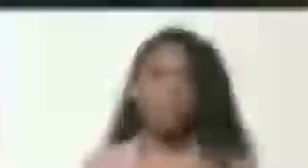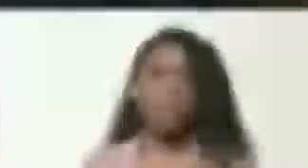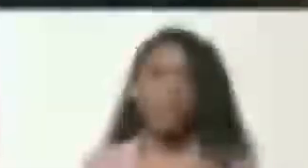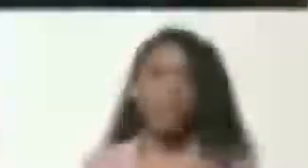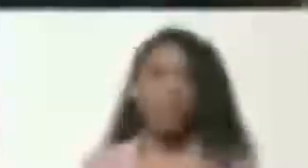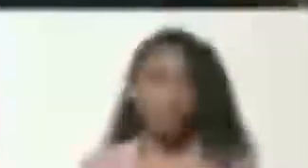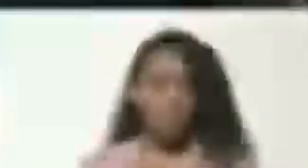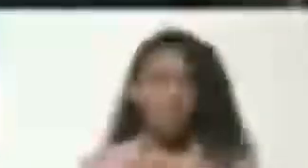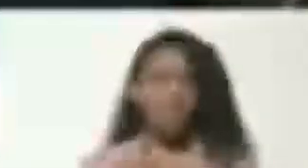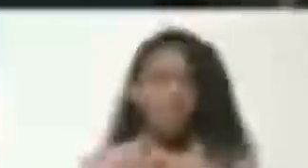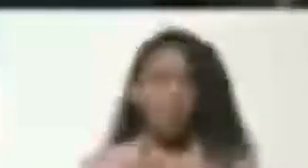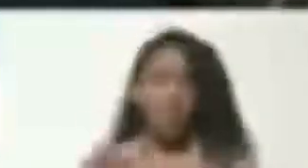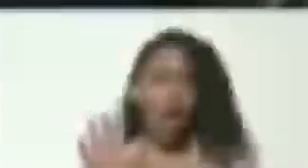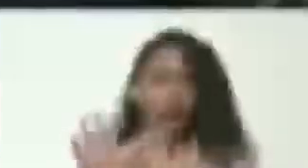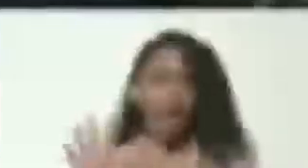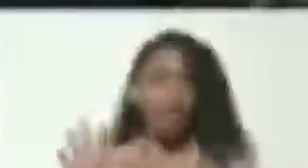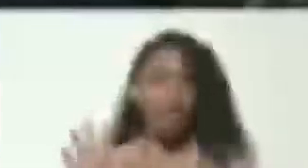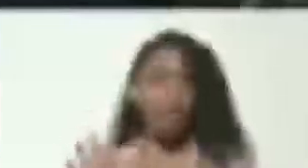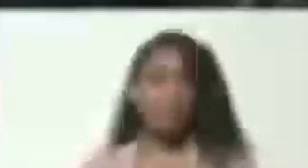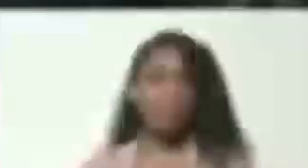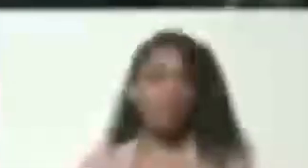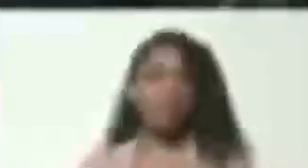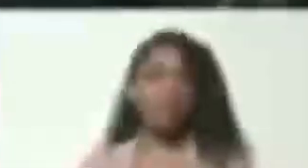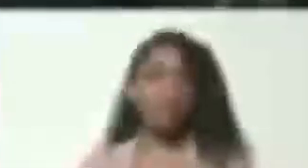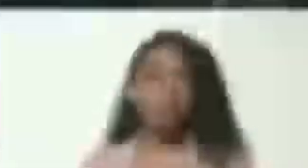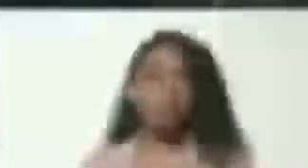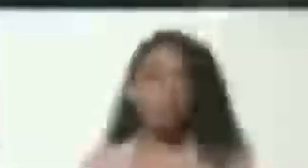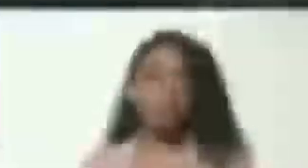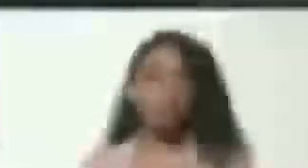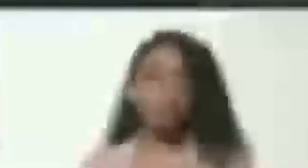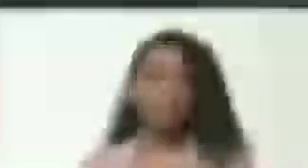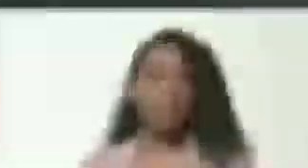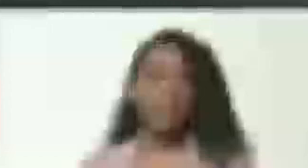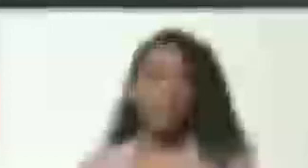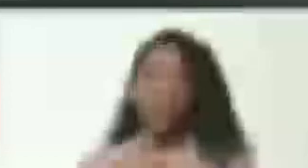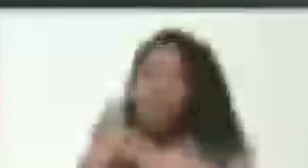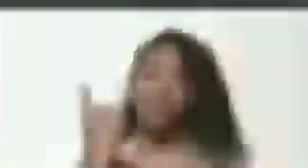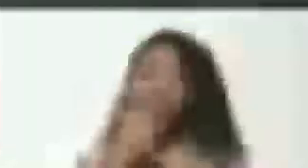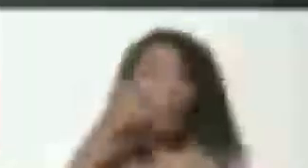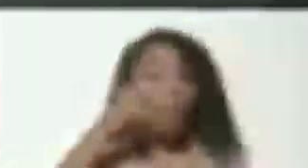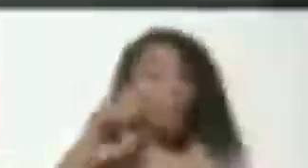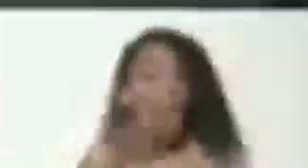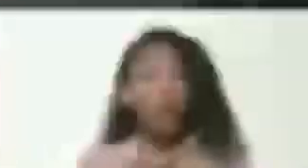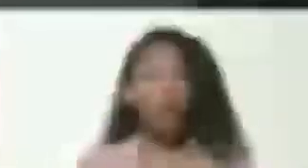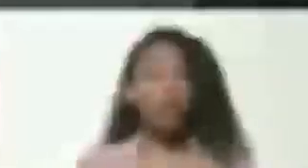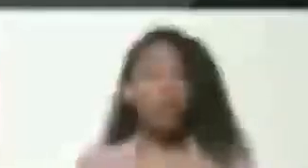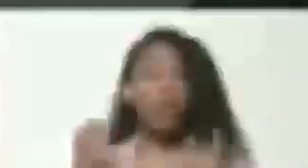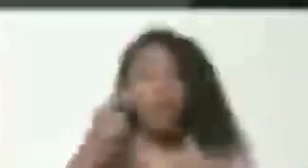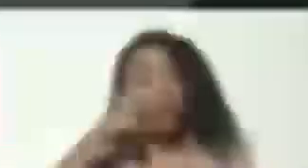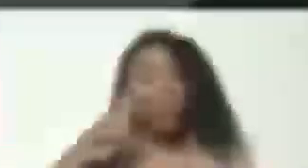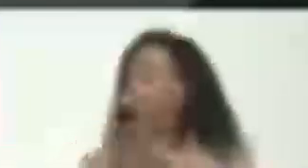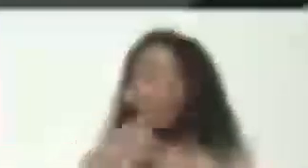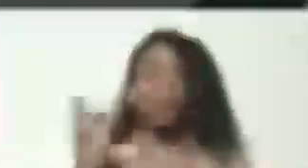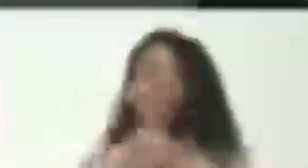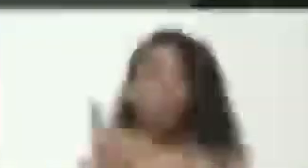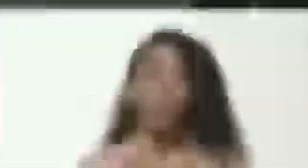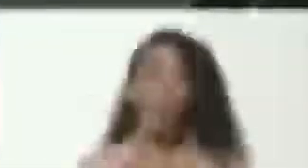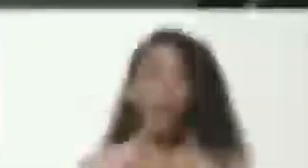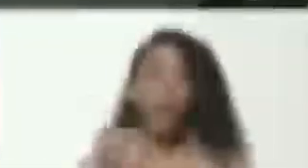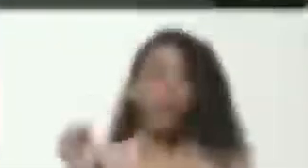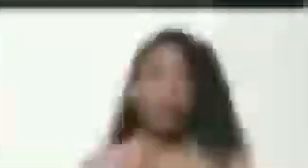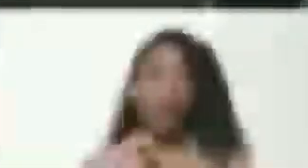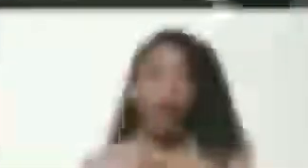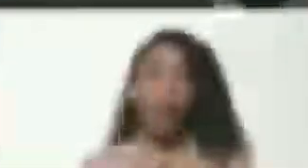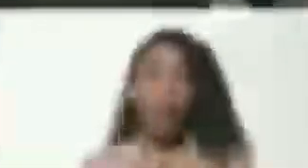todo. Nadie, nadie. Prácticamente los petros se reducen a la plataforma Patria y a la plataforma de la